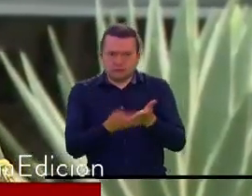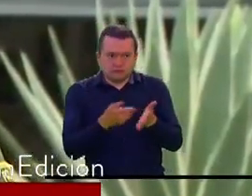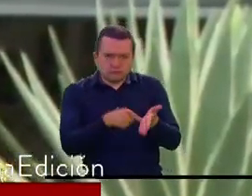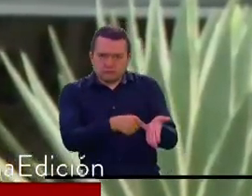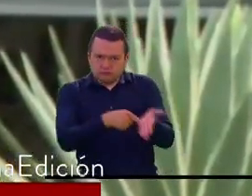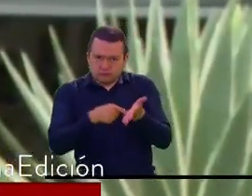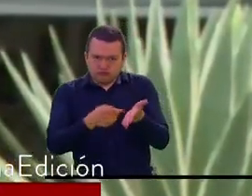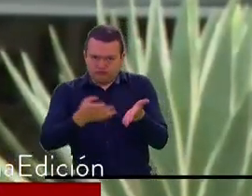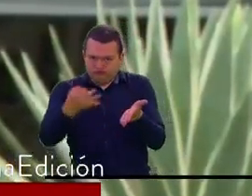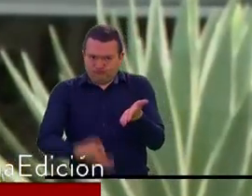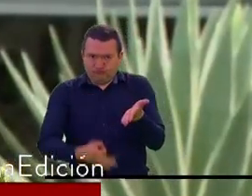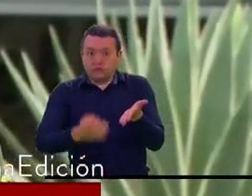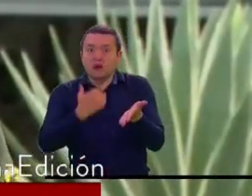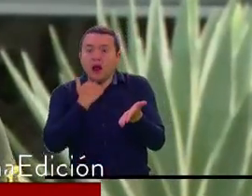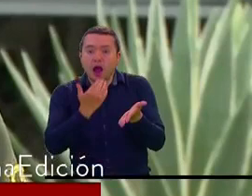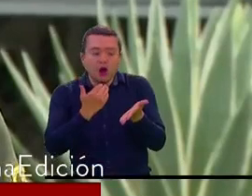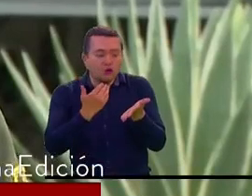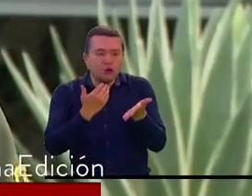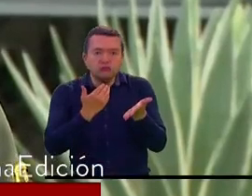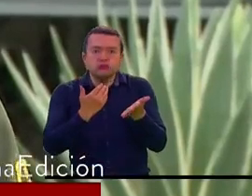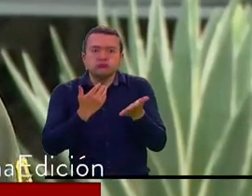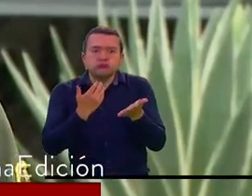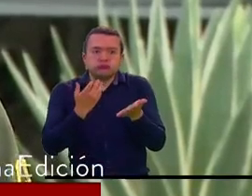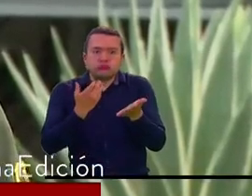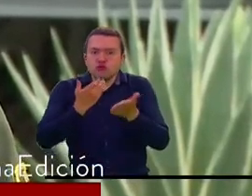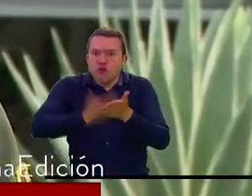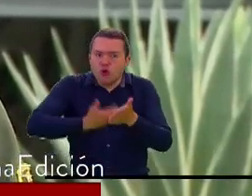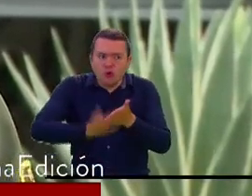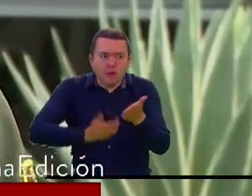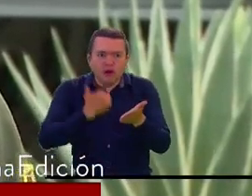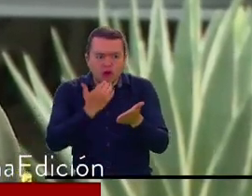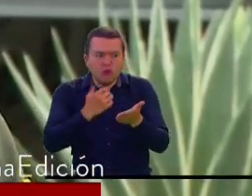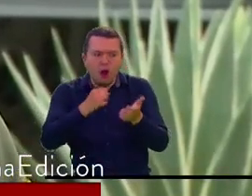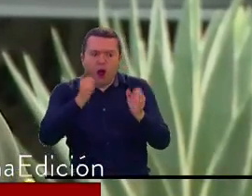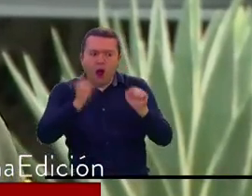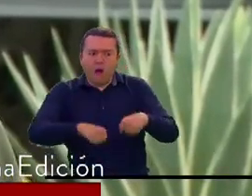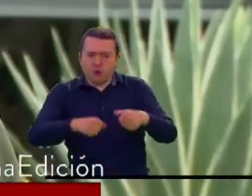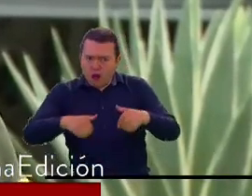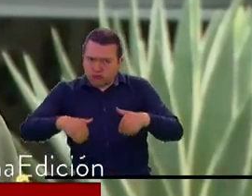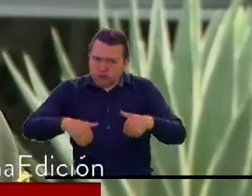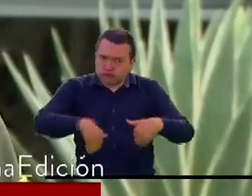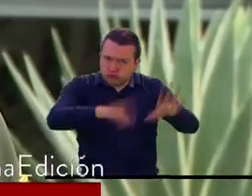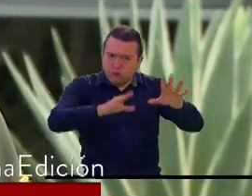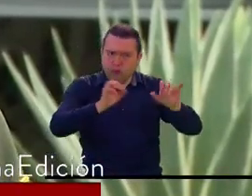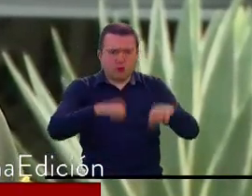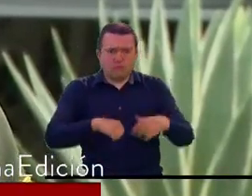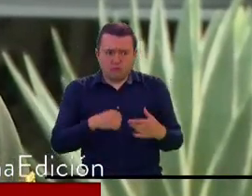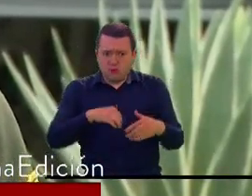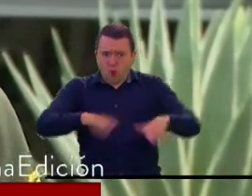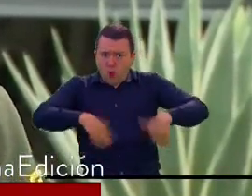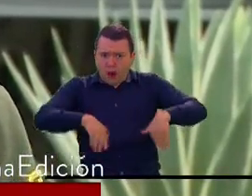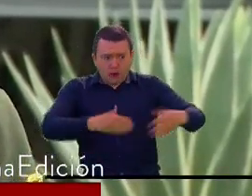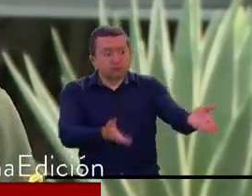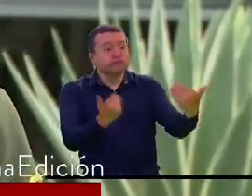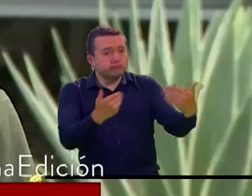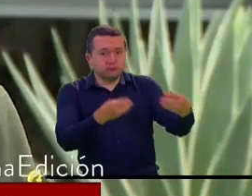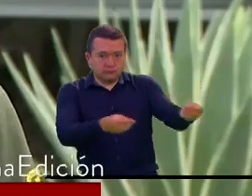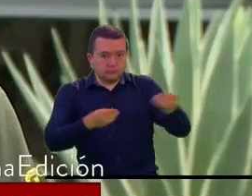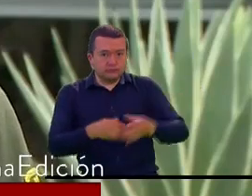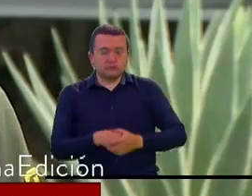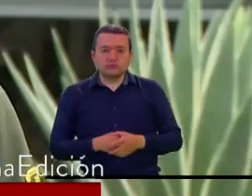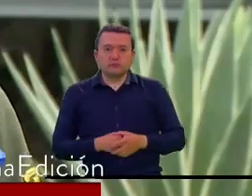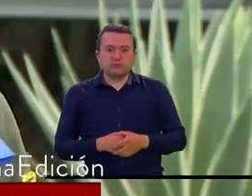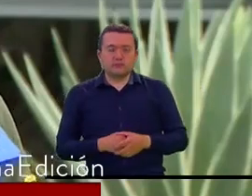el traslado de estas personas, así como también cuando se les hace